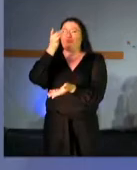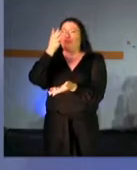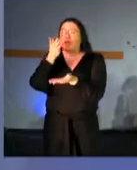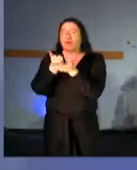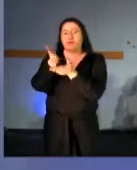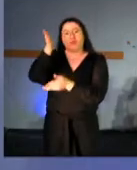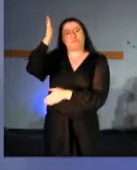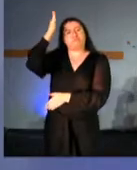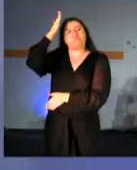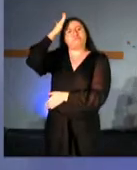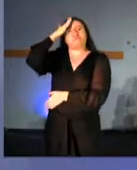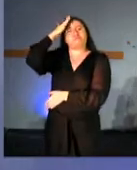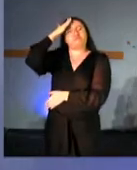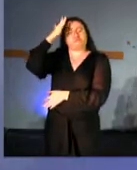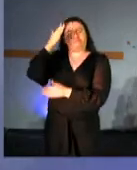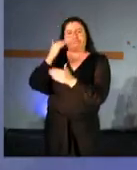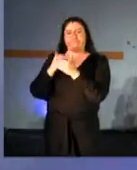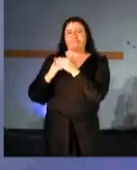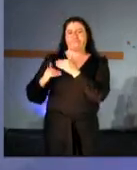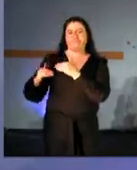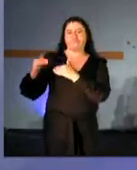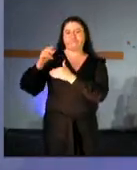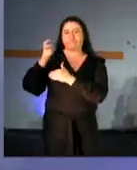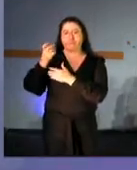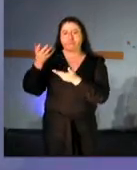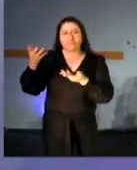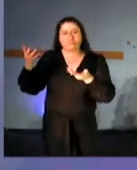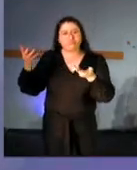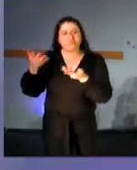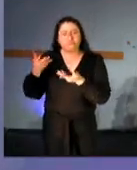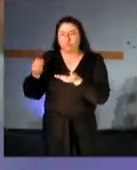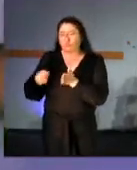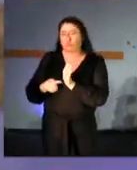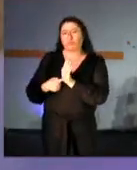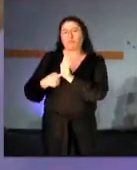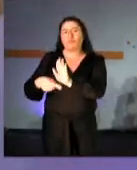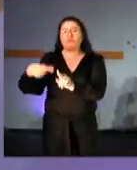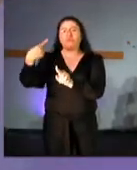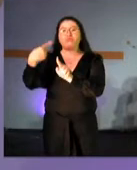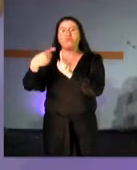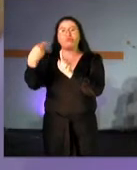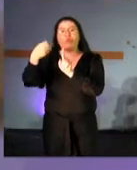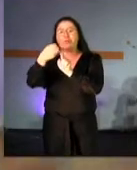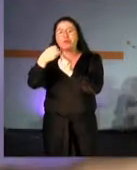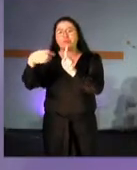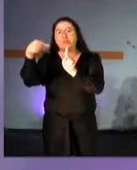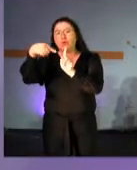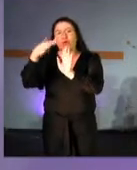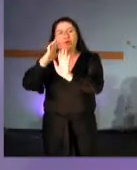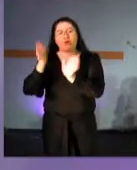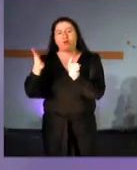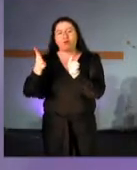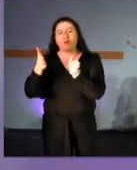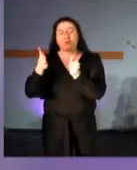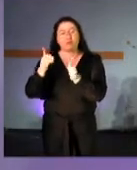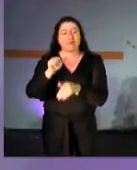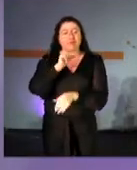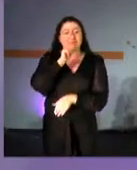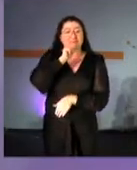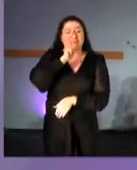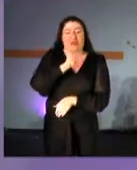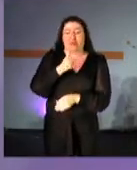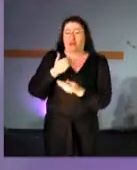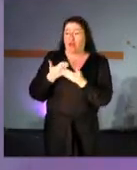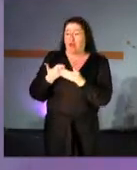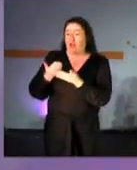los caudillos, y nada de la victoria del 19 de julio es